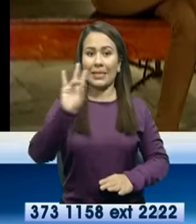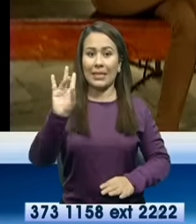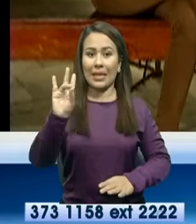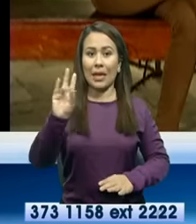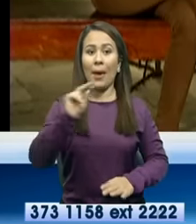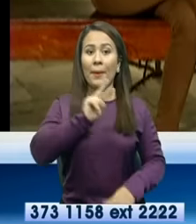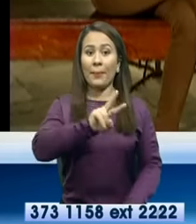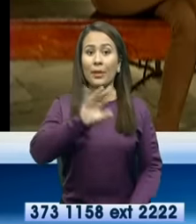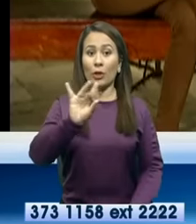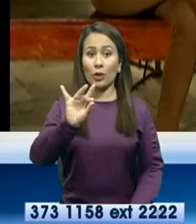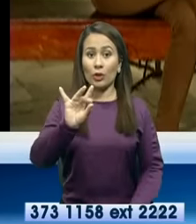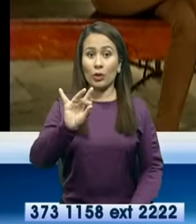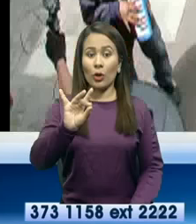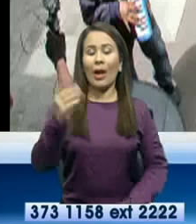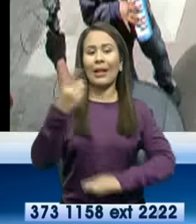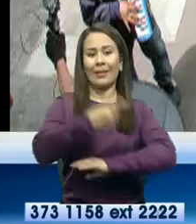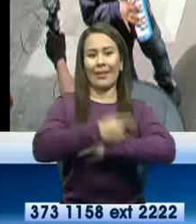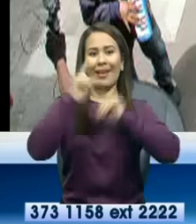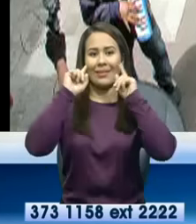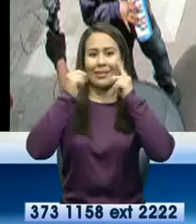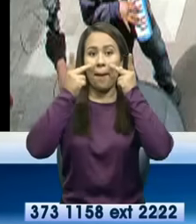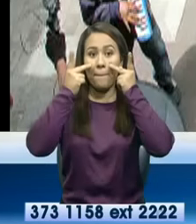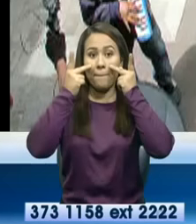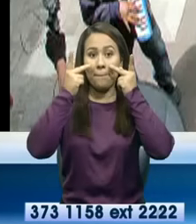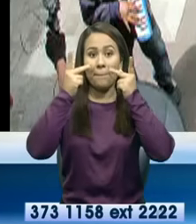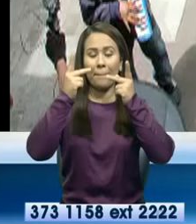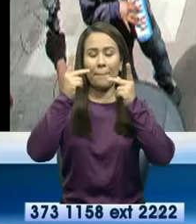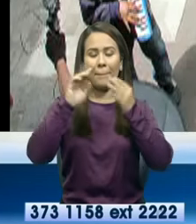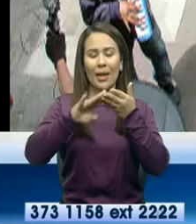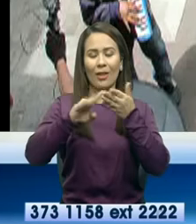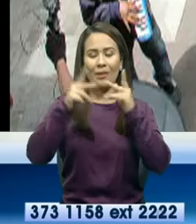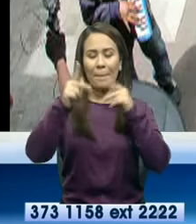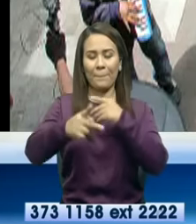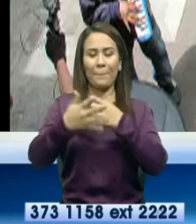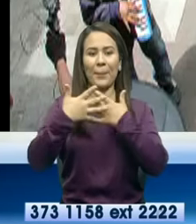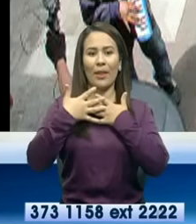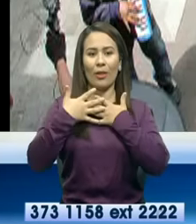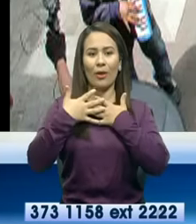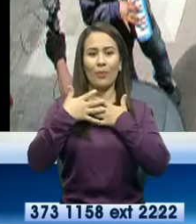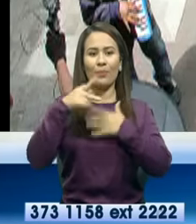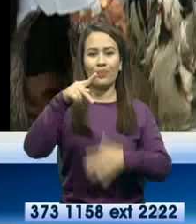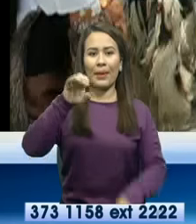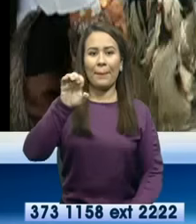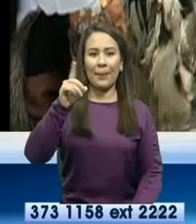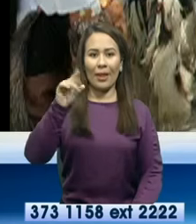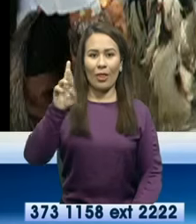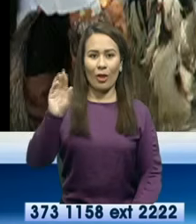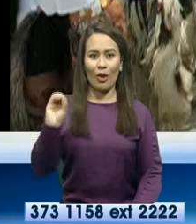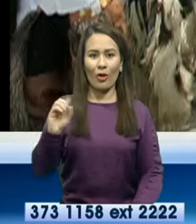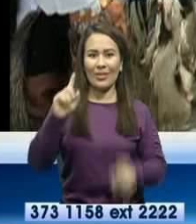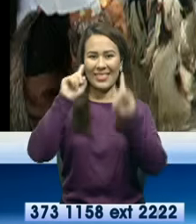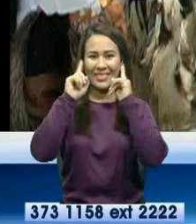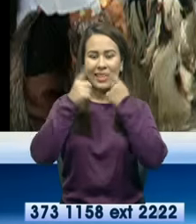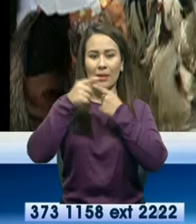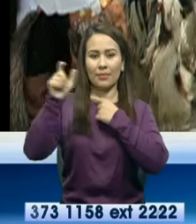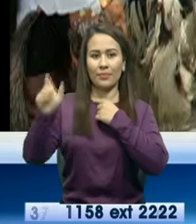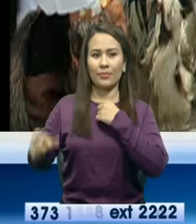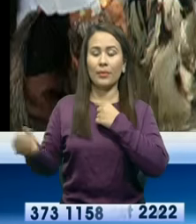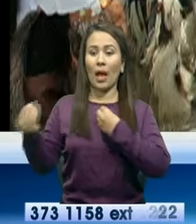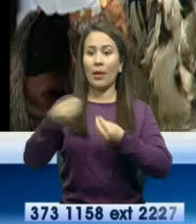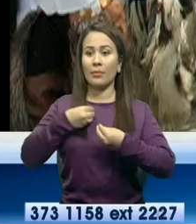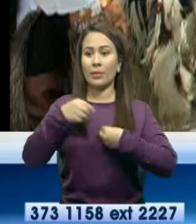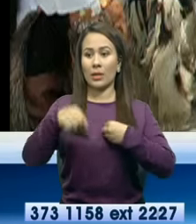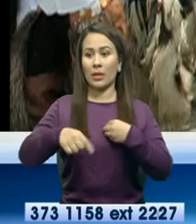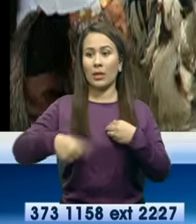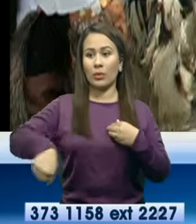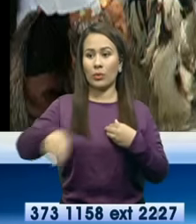28 son las vísperas de San Pedro, entonces 29 y 30 es la toma de la plaza y el 1 de julio es la toma de la